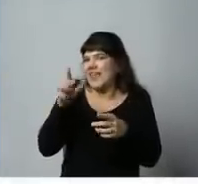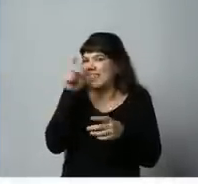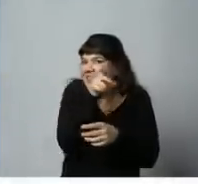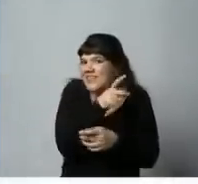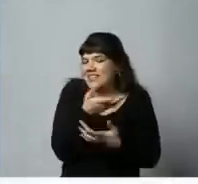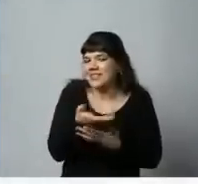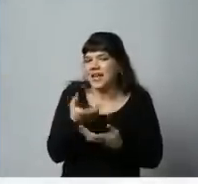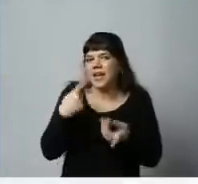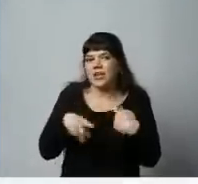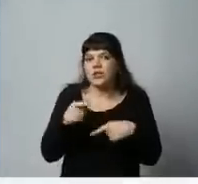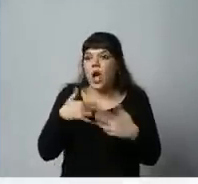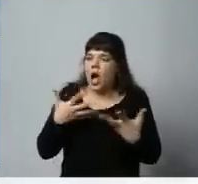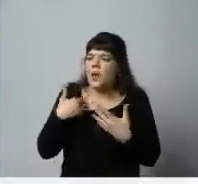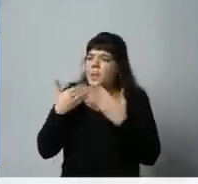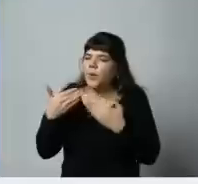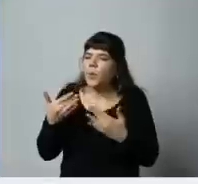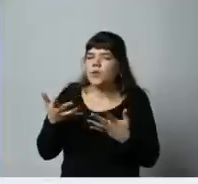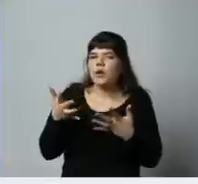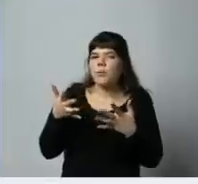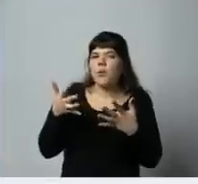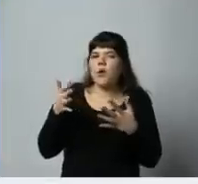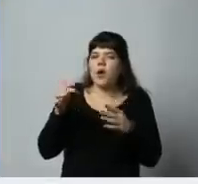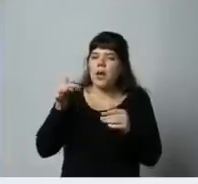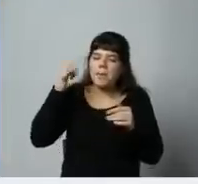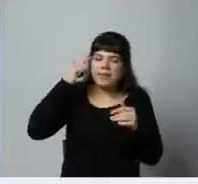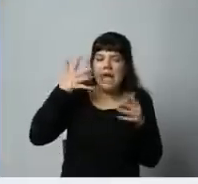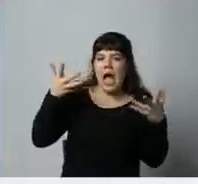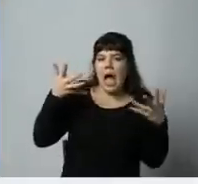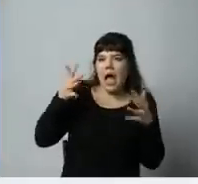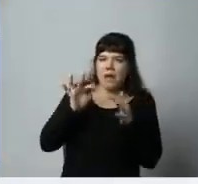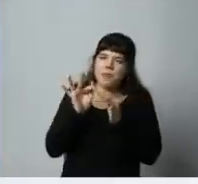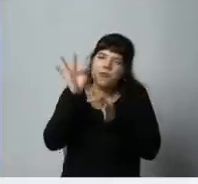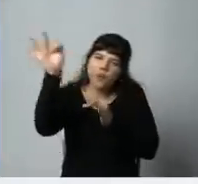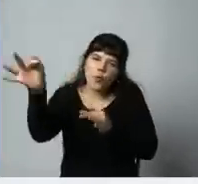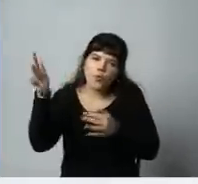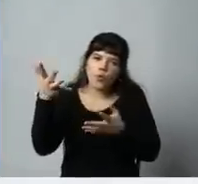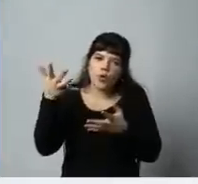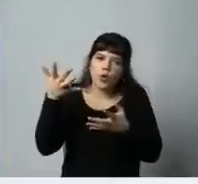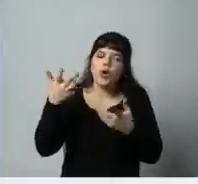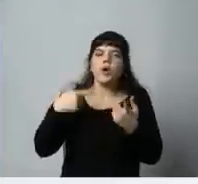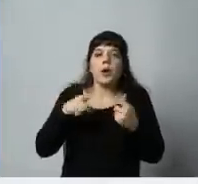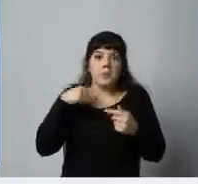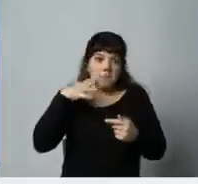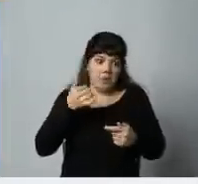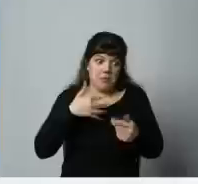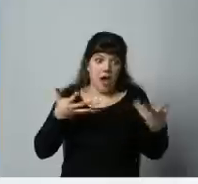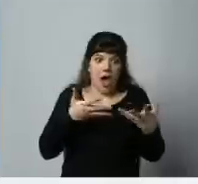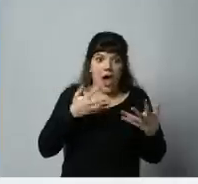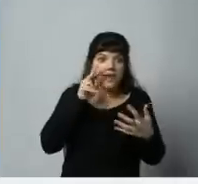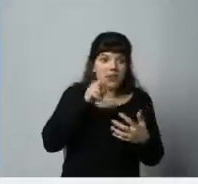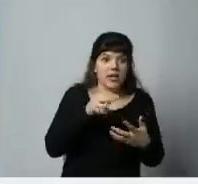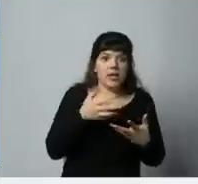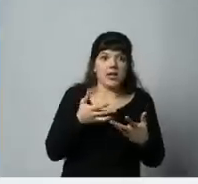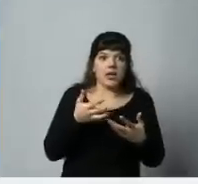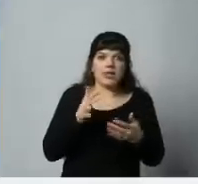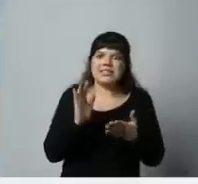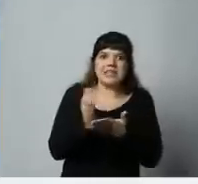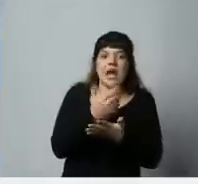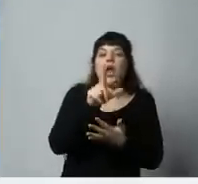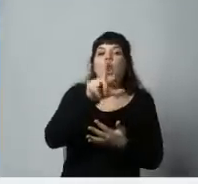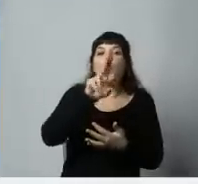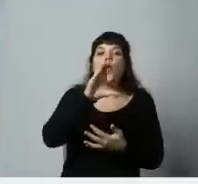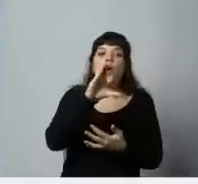difícil y me pregunta va un poco más a mediano y largo plazo más allá de esta coyuntura y es viendo que por ejemplo la Lu Se sacó el